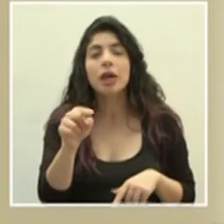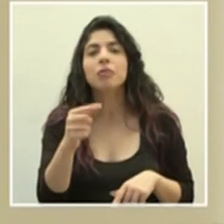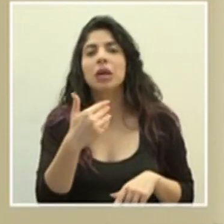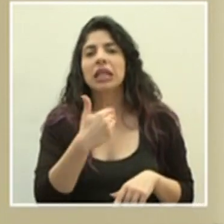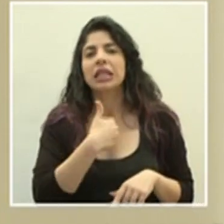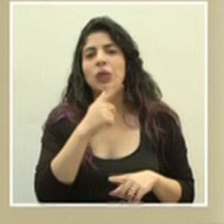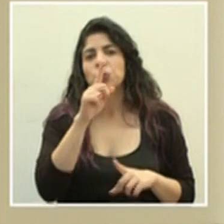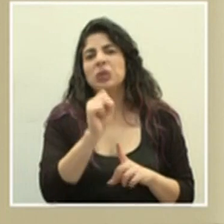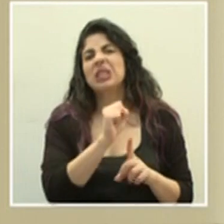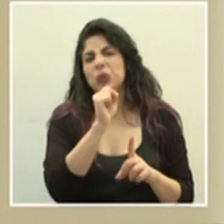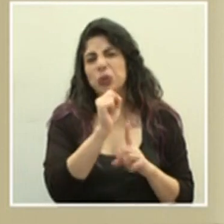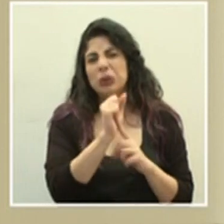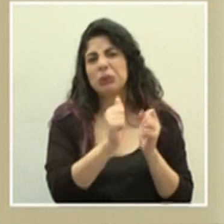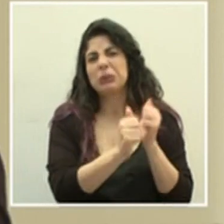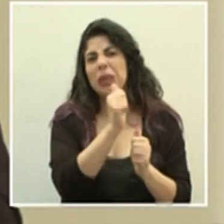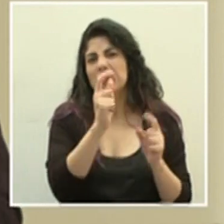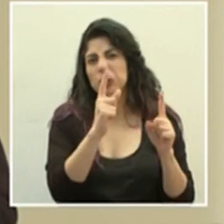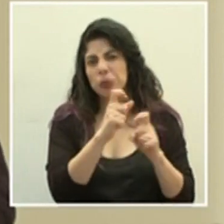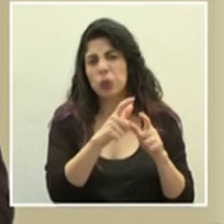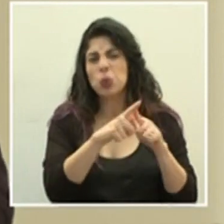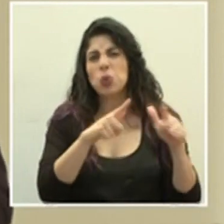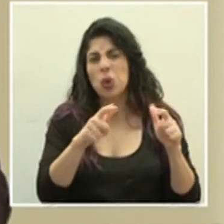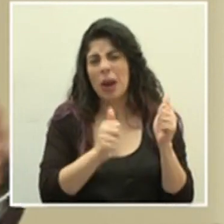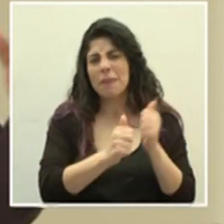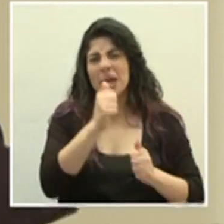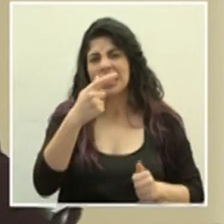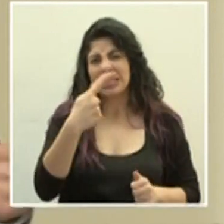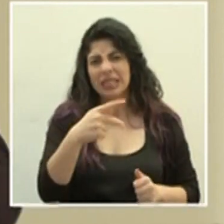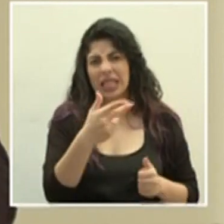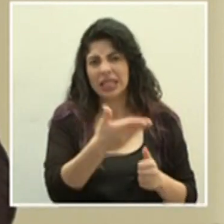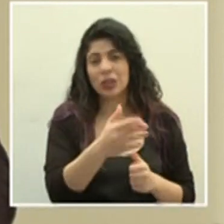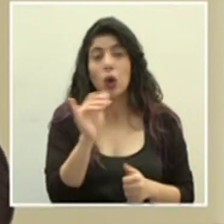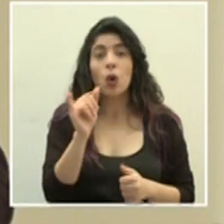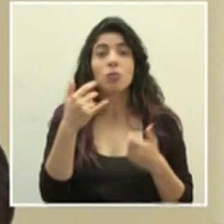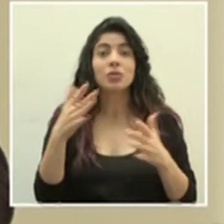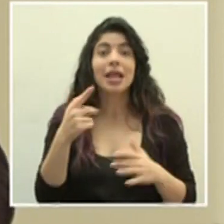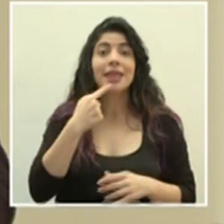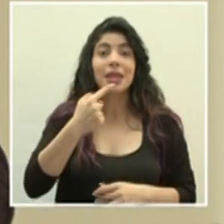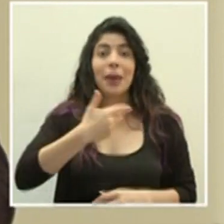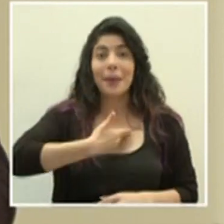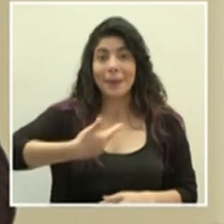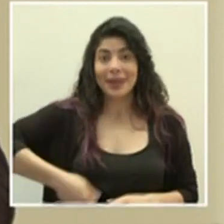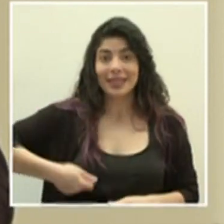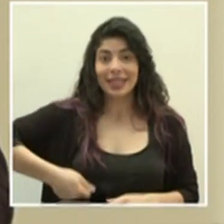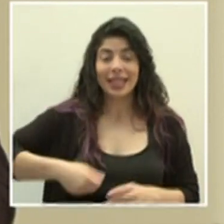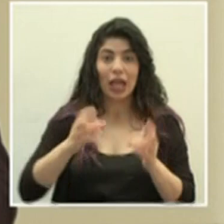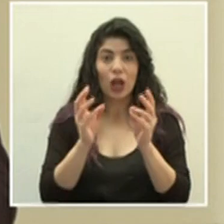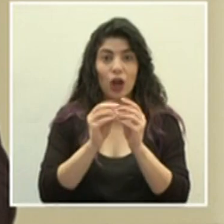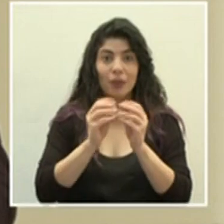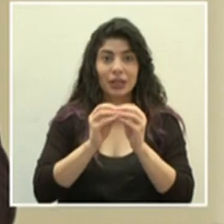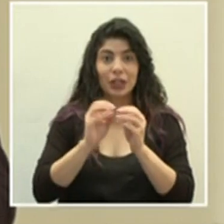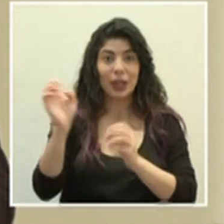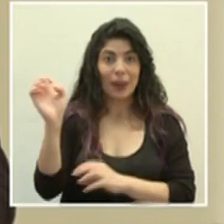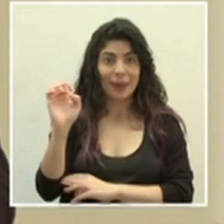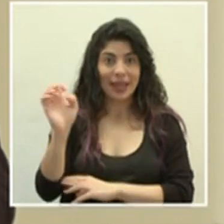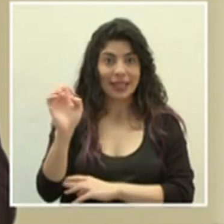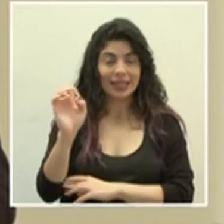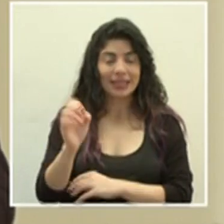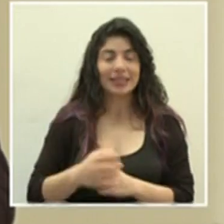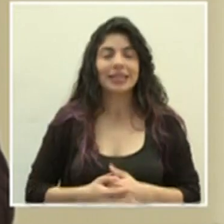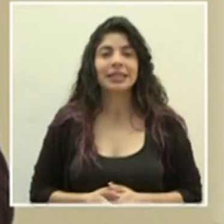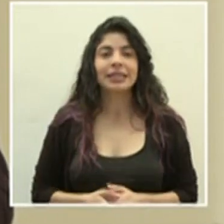una situación más complicada, donde hay un riesgo incrementado y como bien lo indicaba el presidente ejecutivo de la Comisión de